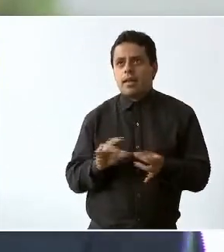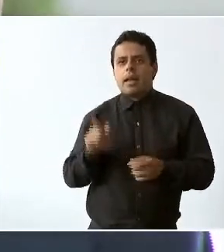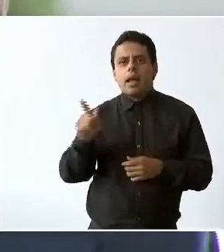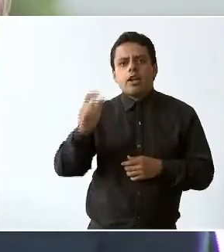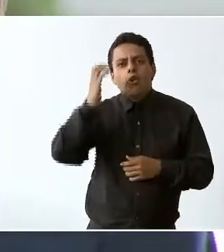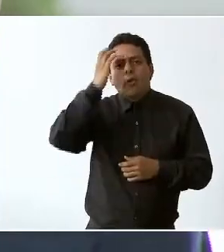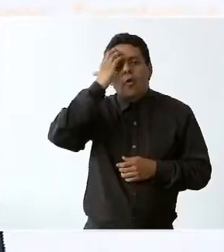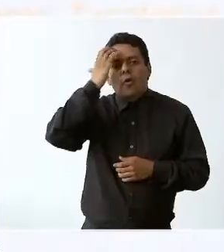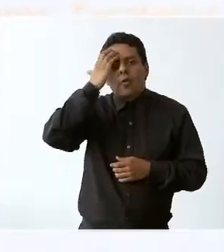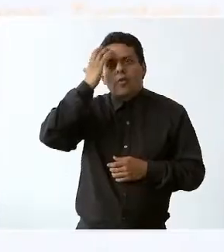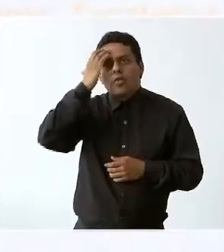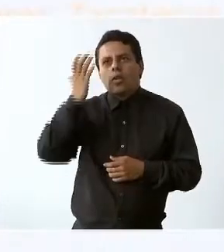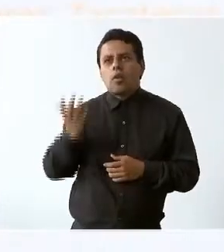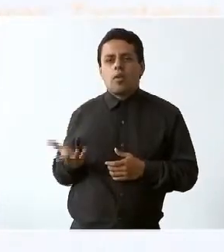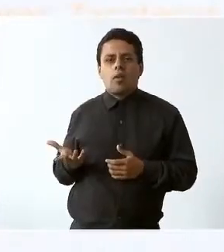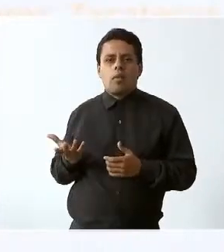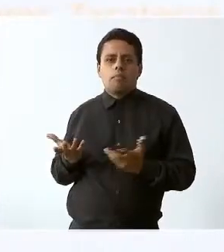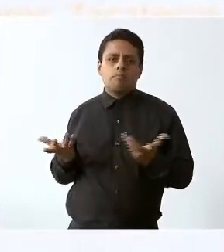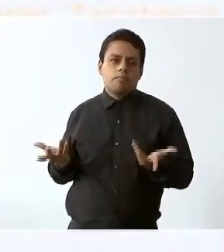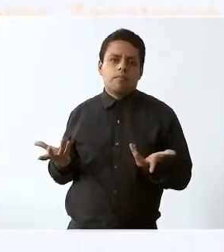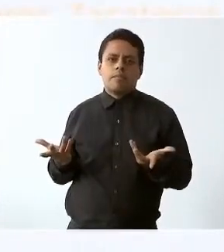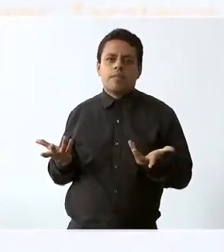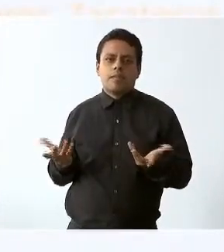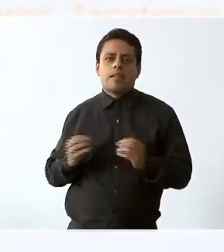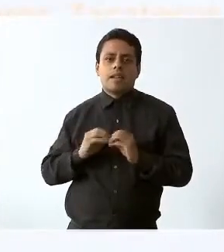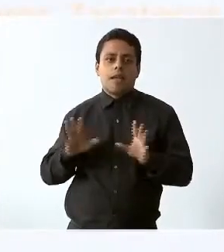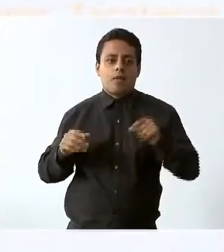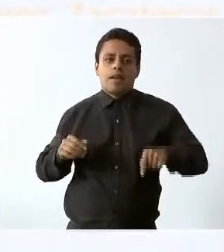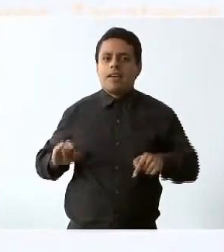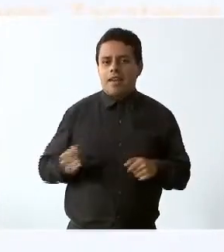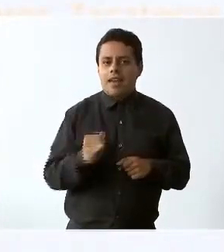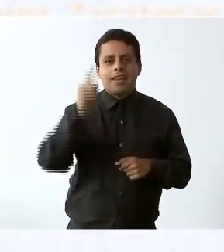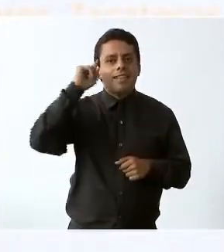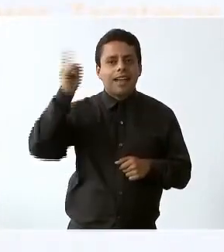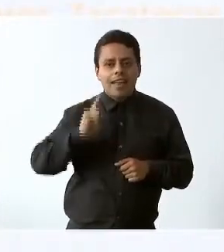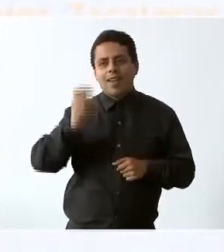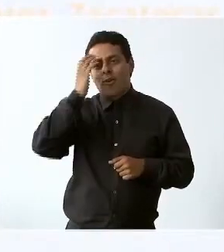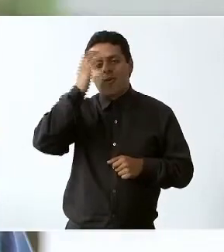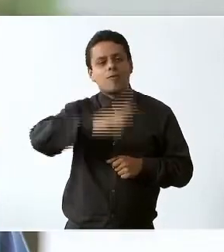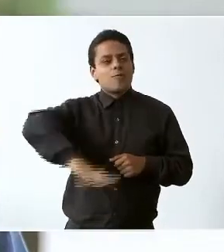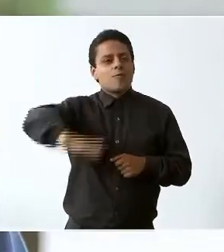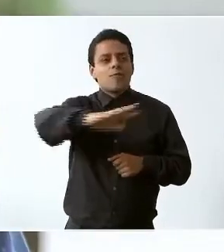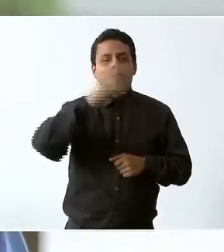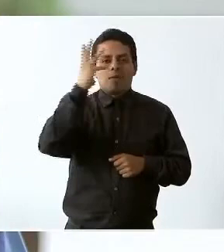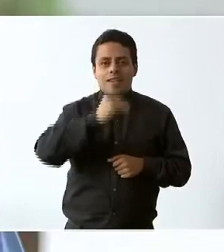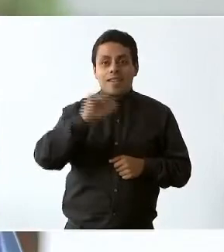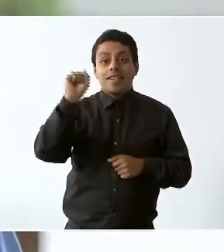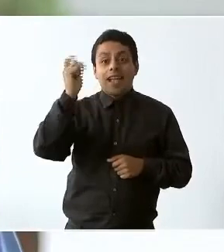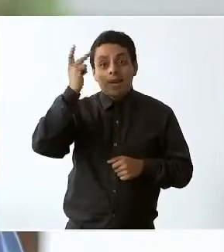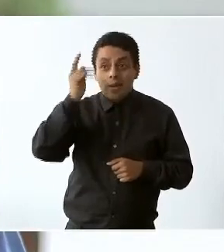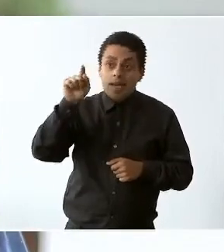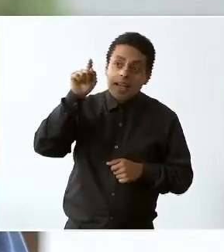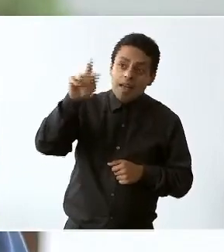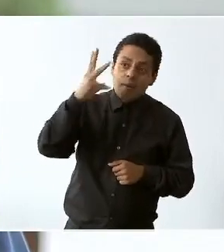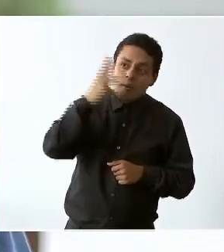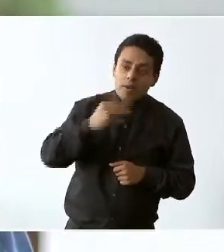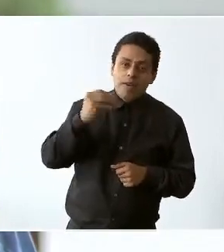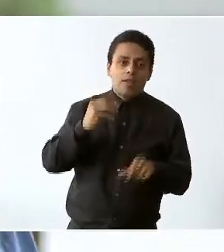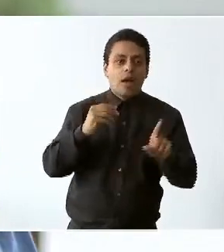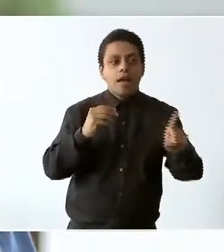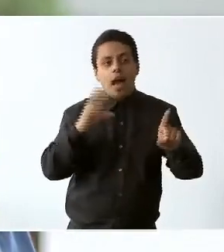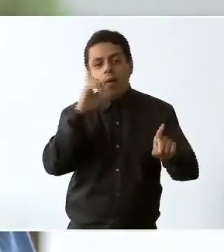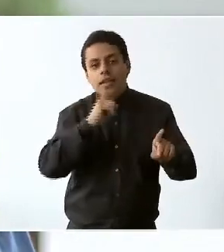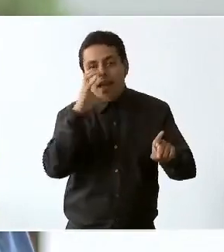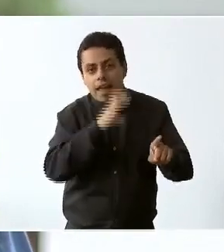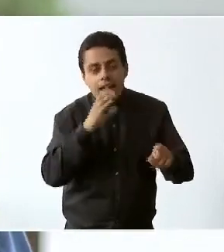conoció desde luego Jerez y Zacatecas, San Luis, donde estudió,